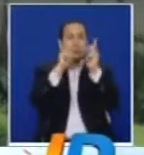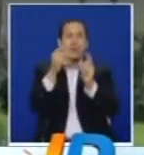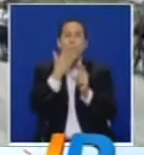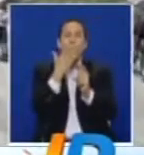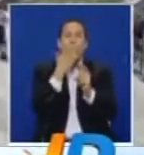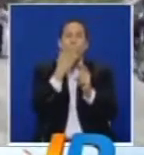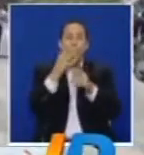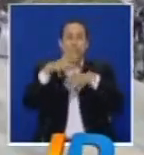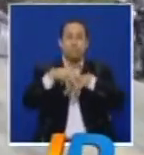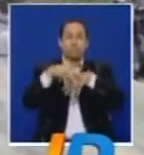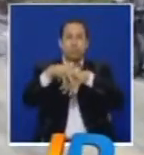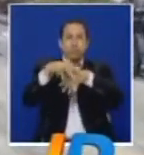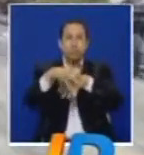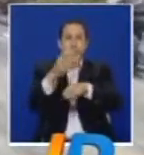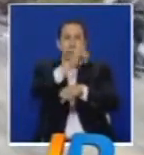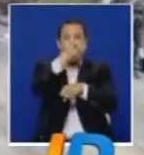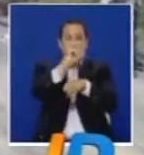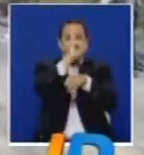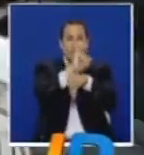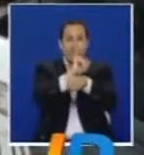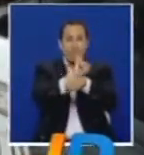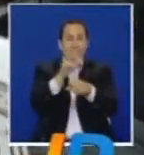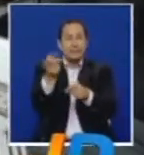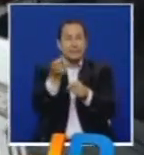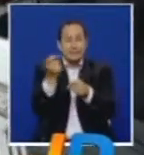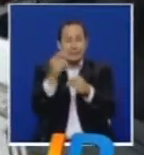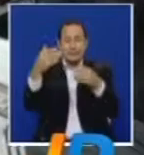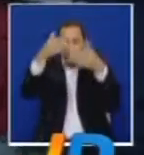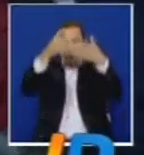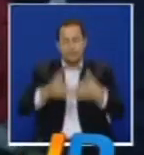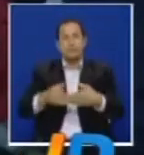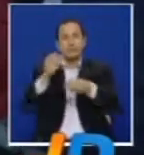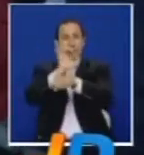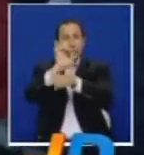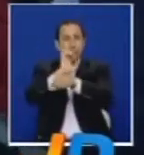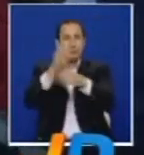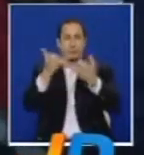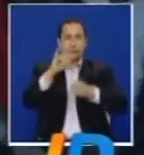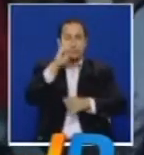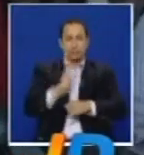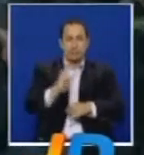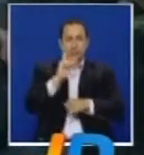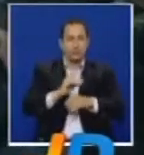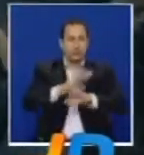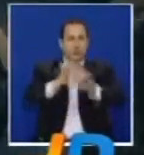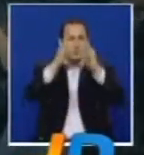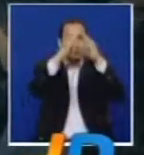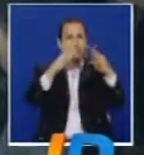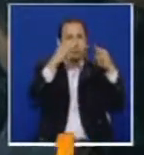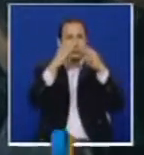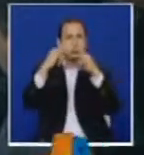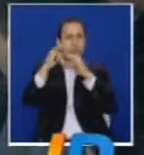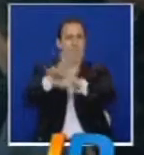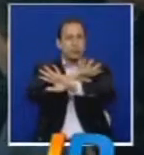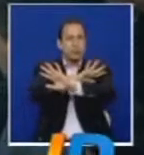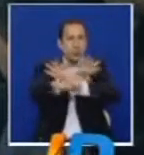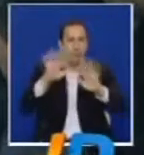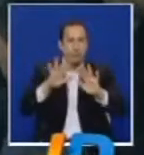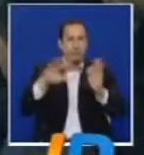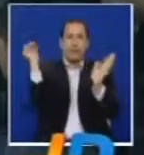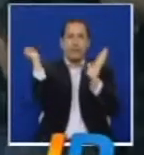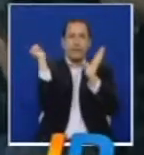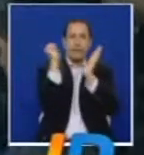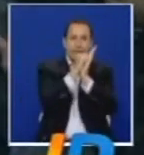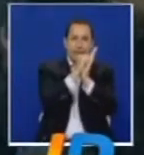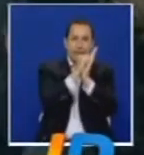a 10 kilómetros de Ipiales, en el sur de Nariño, frontera con el Ecuador, decidieron levantar las barricadas y cambuches tras la firma de un acta por medio del cual